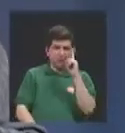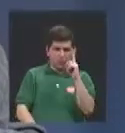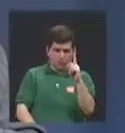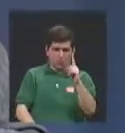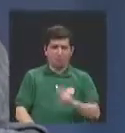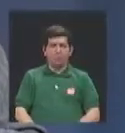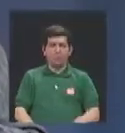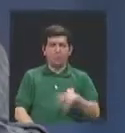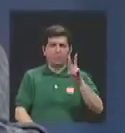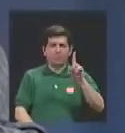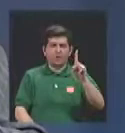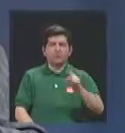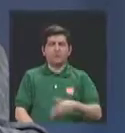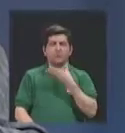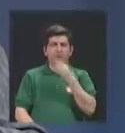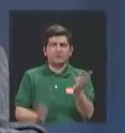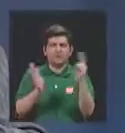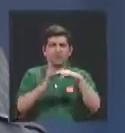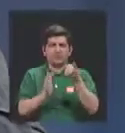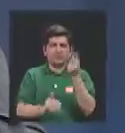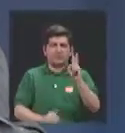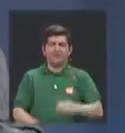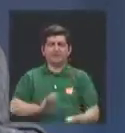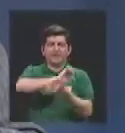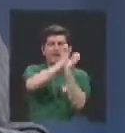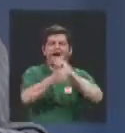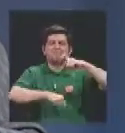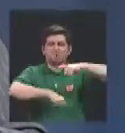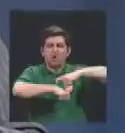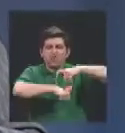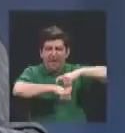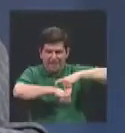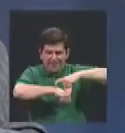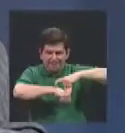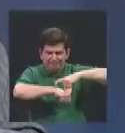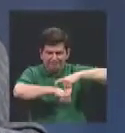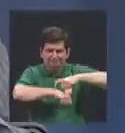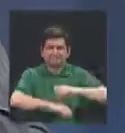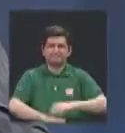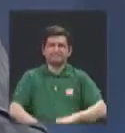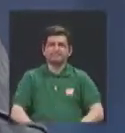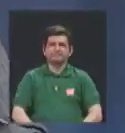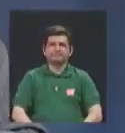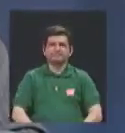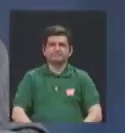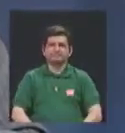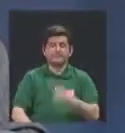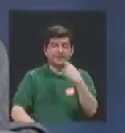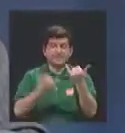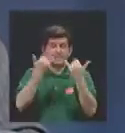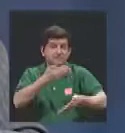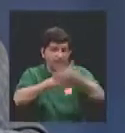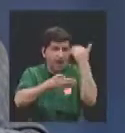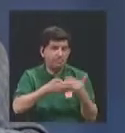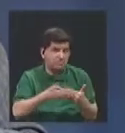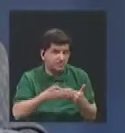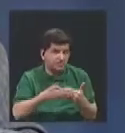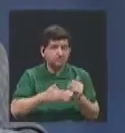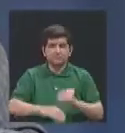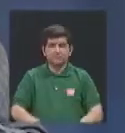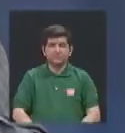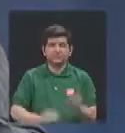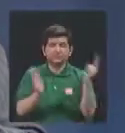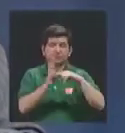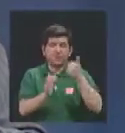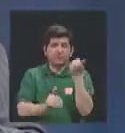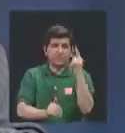temas es el 21 de diciembre de 2012 y el cambio de era. Sí. Entonces, como había dicho ya hace un rato,